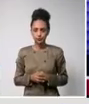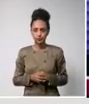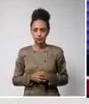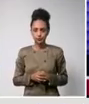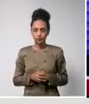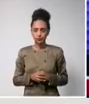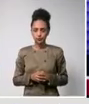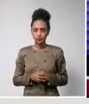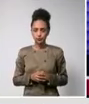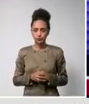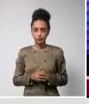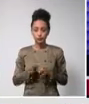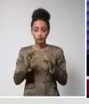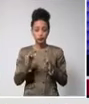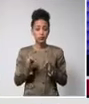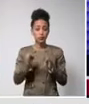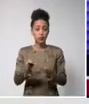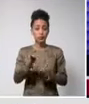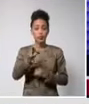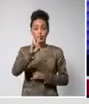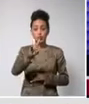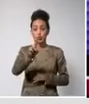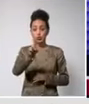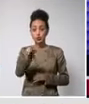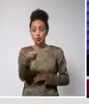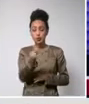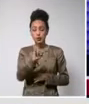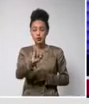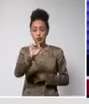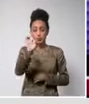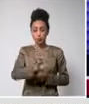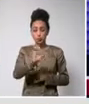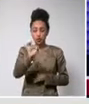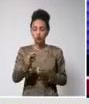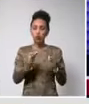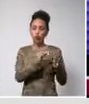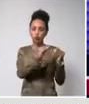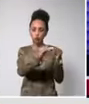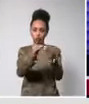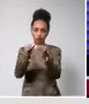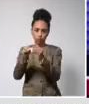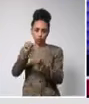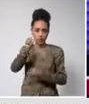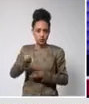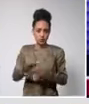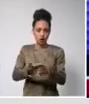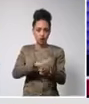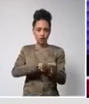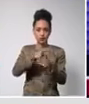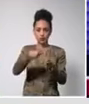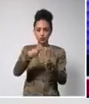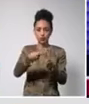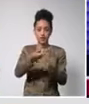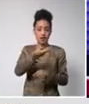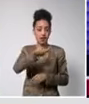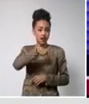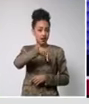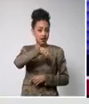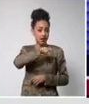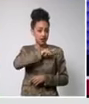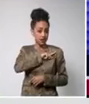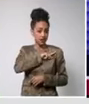el 91,6% contactos de casos positivos. Ayer 16 de